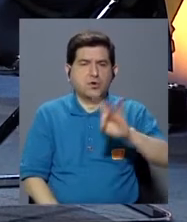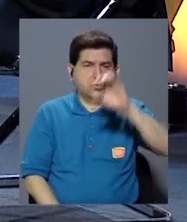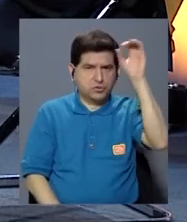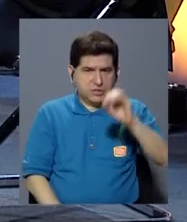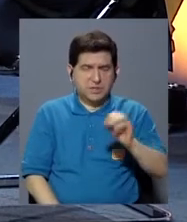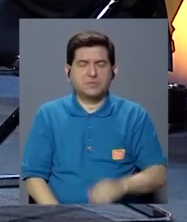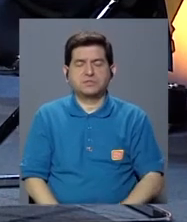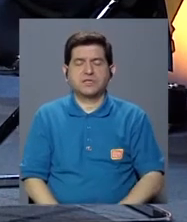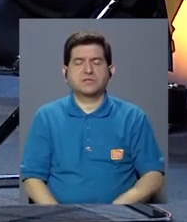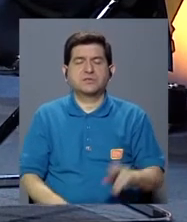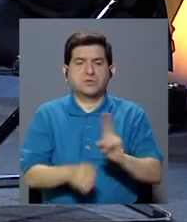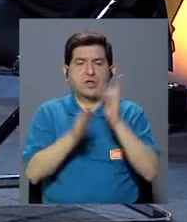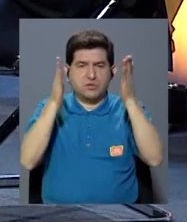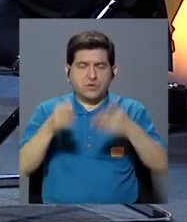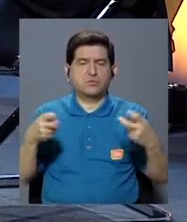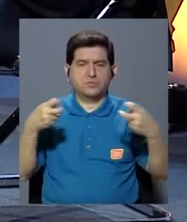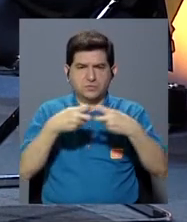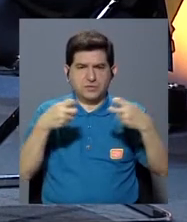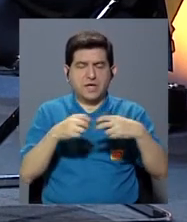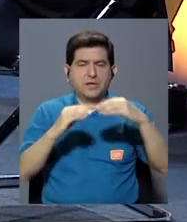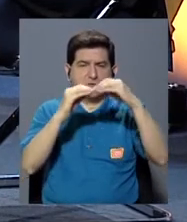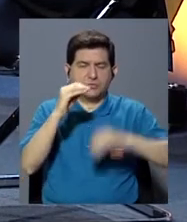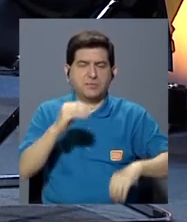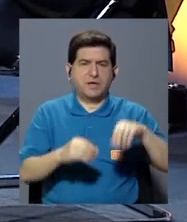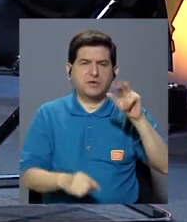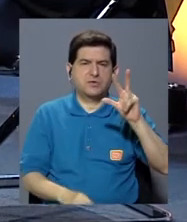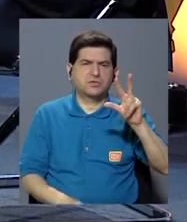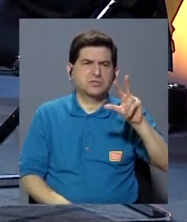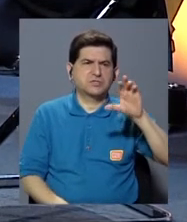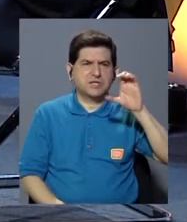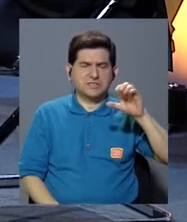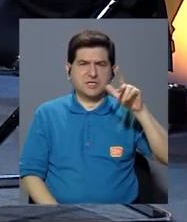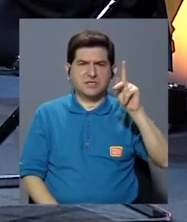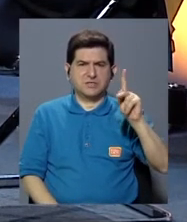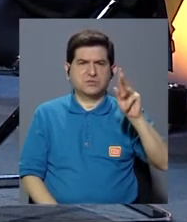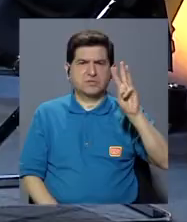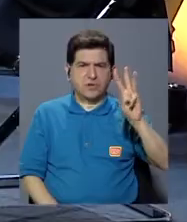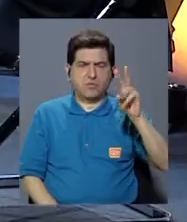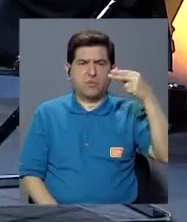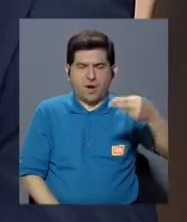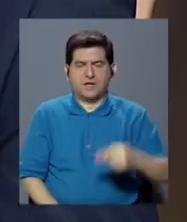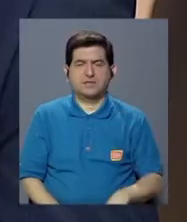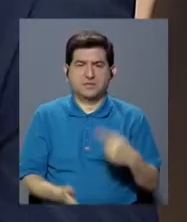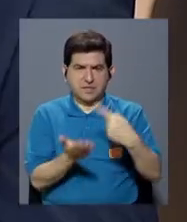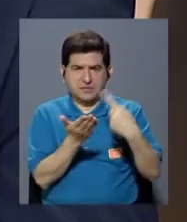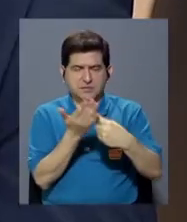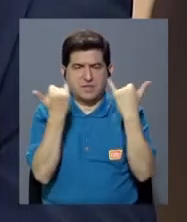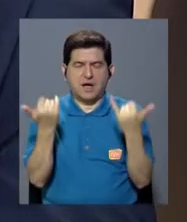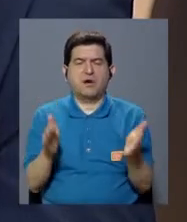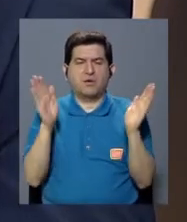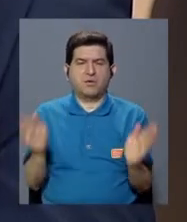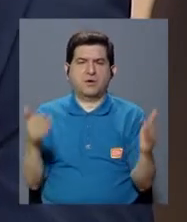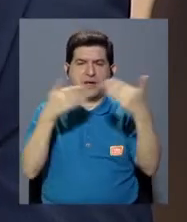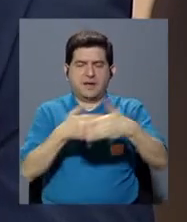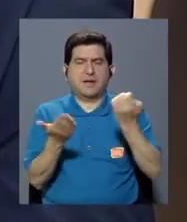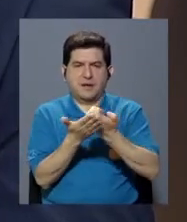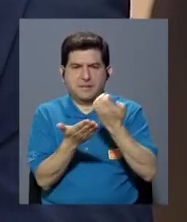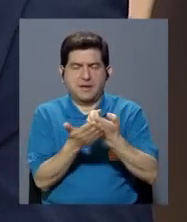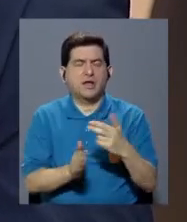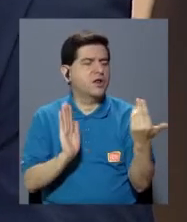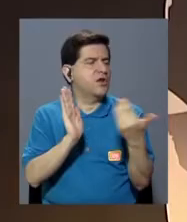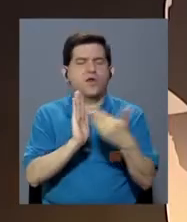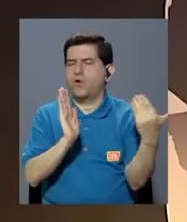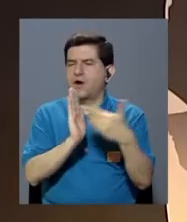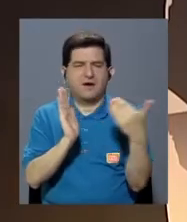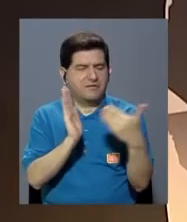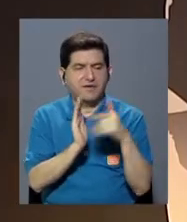El 80% de los abonados eléctricos consumen menos de 300 kilovatios hora. Se está discutiendo ahora en el plan fiscal también cómo no